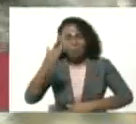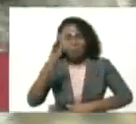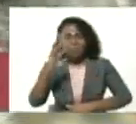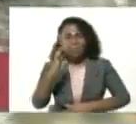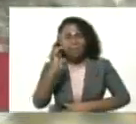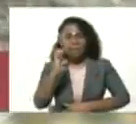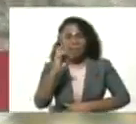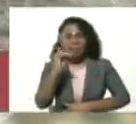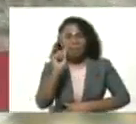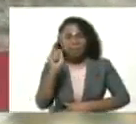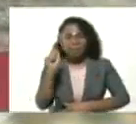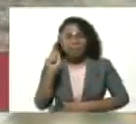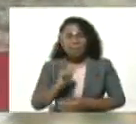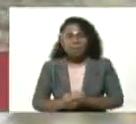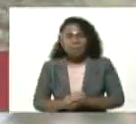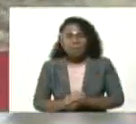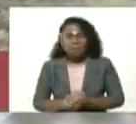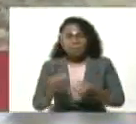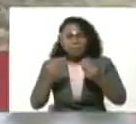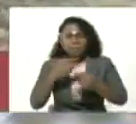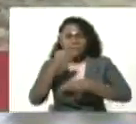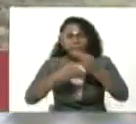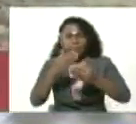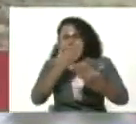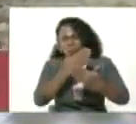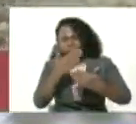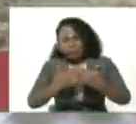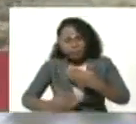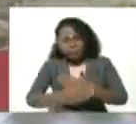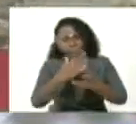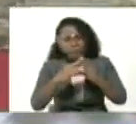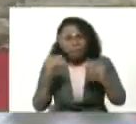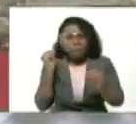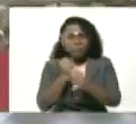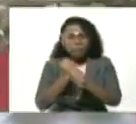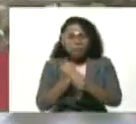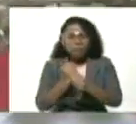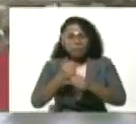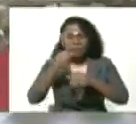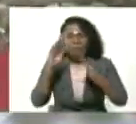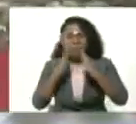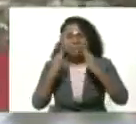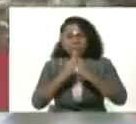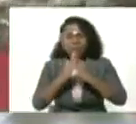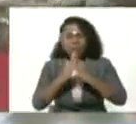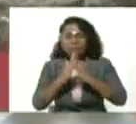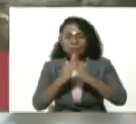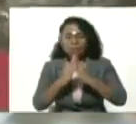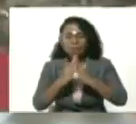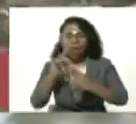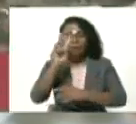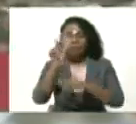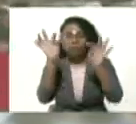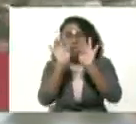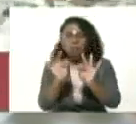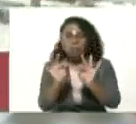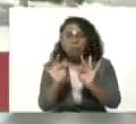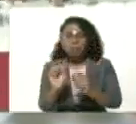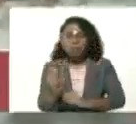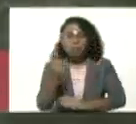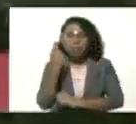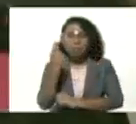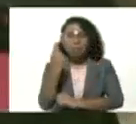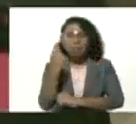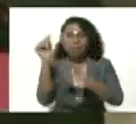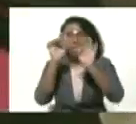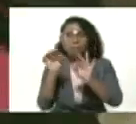mayor general Moreno Martínez para llevar adelante toda la operación de atención de hábitat y vivienda en dos fases. La primera